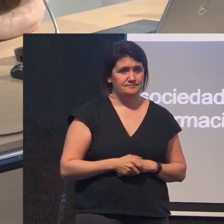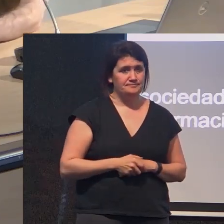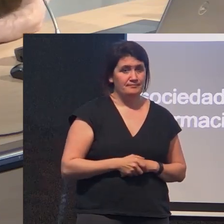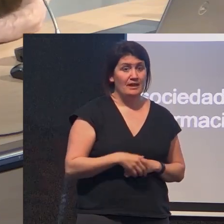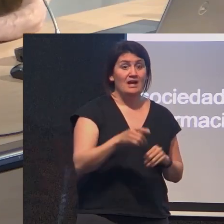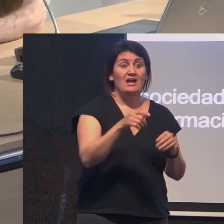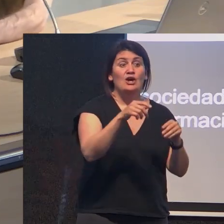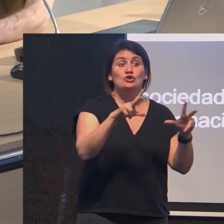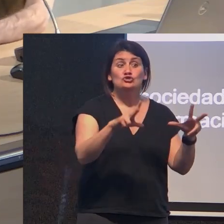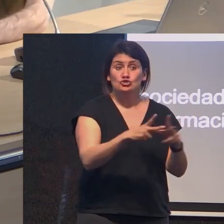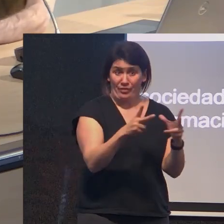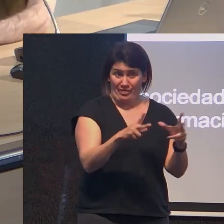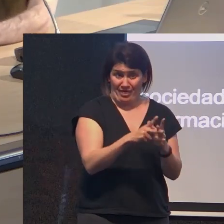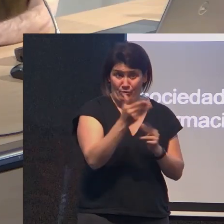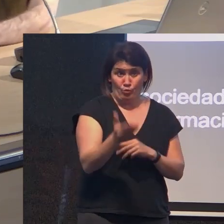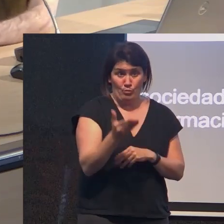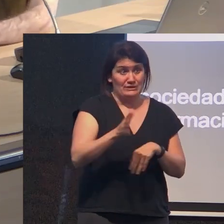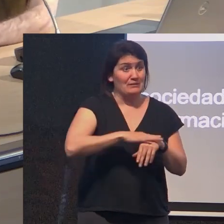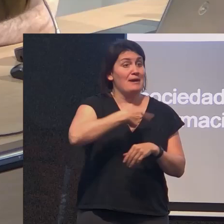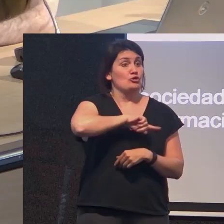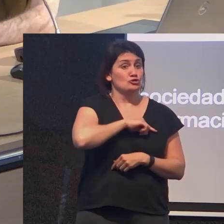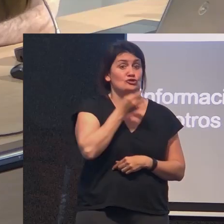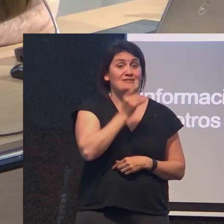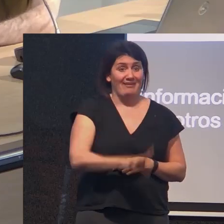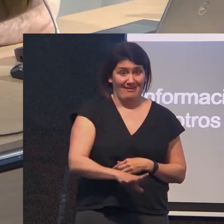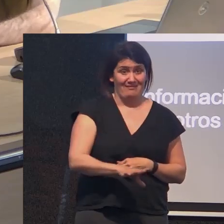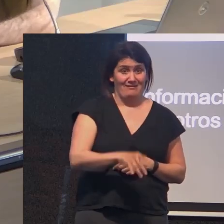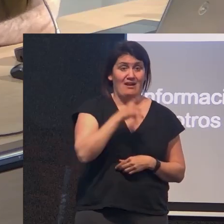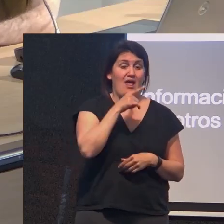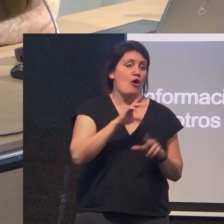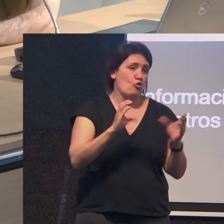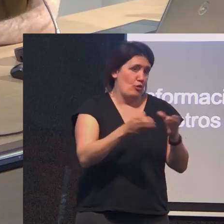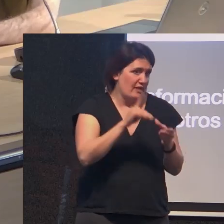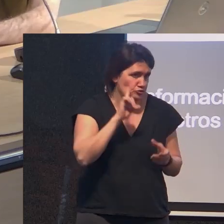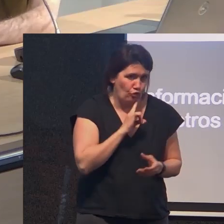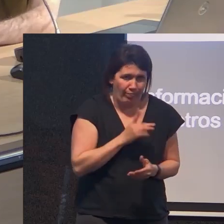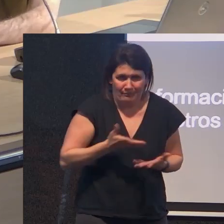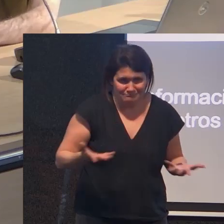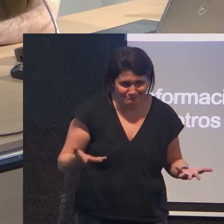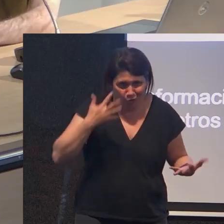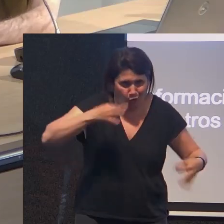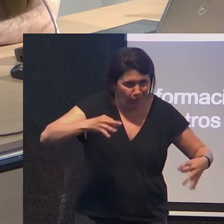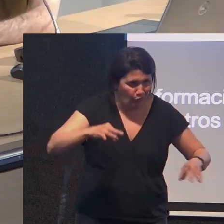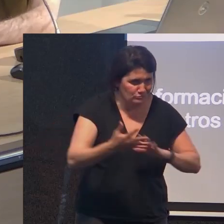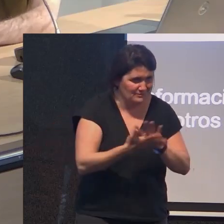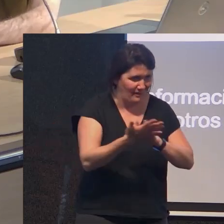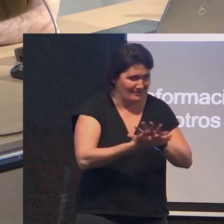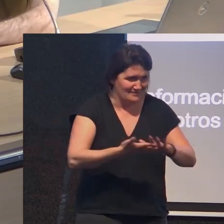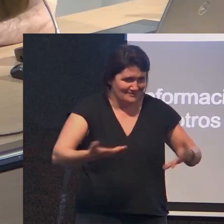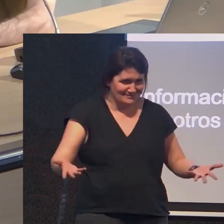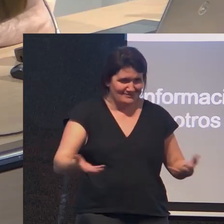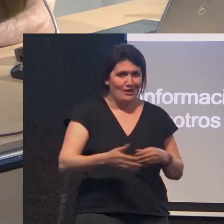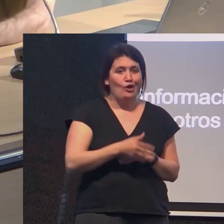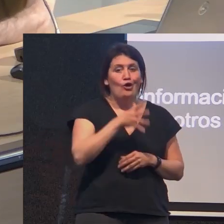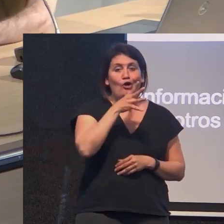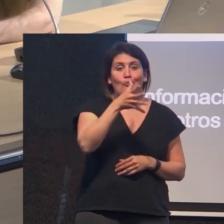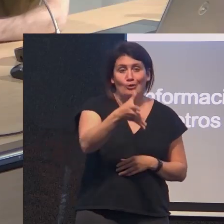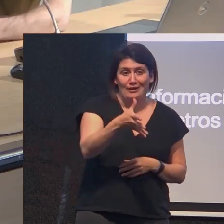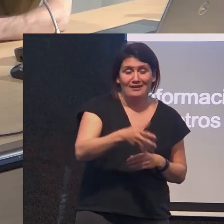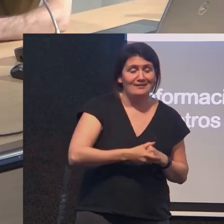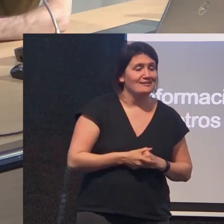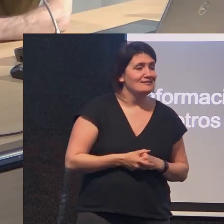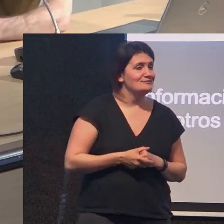Parte de la sociedad muy importante para nosotros es la comunidad sorda signante, porque